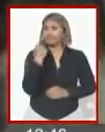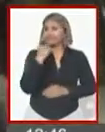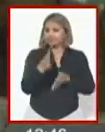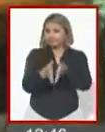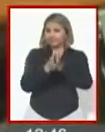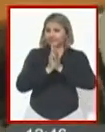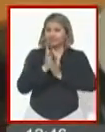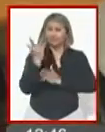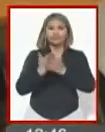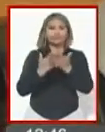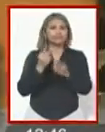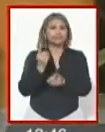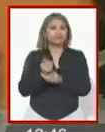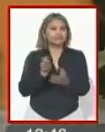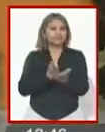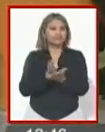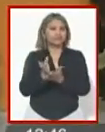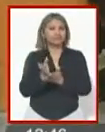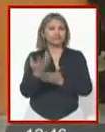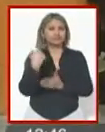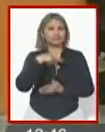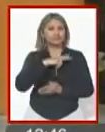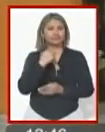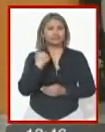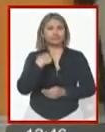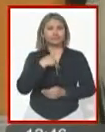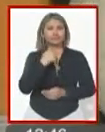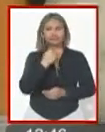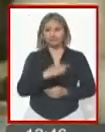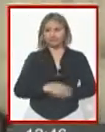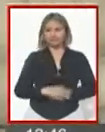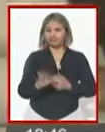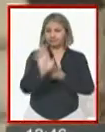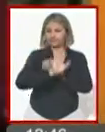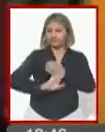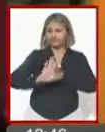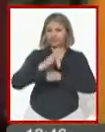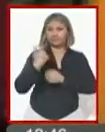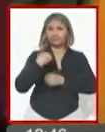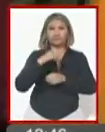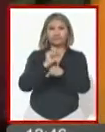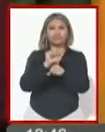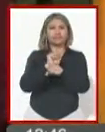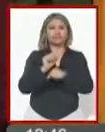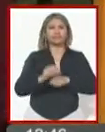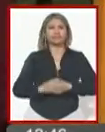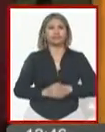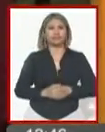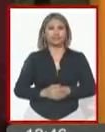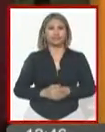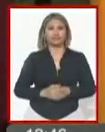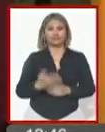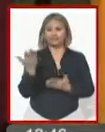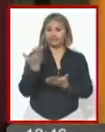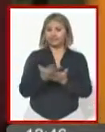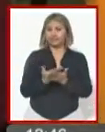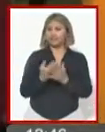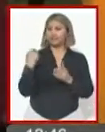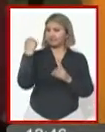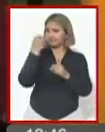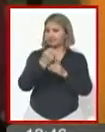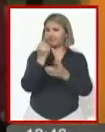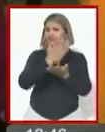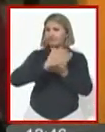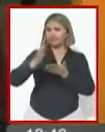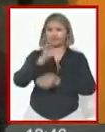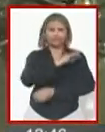estamos pidiendo lo que es por derecho. Estamos defendiendo nuestro trabajo. Nos vienen aquí a patear, a